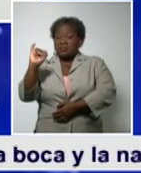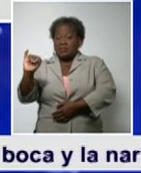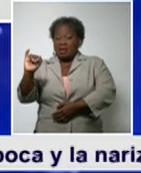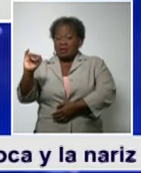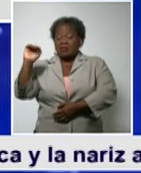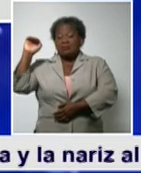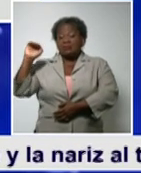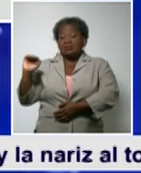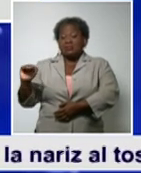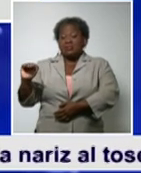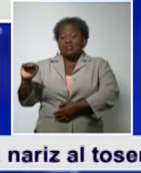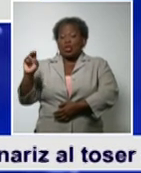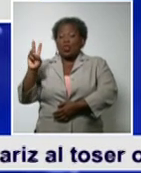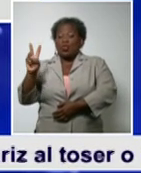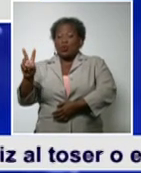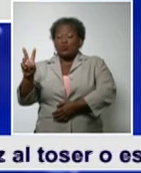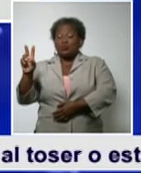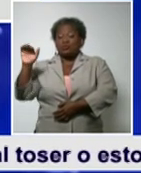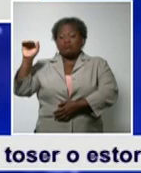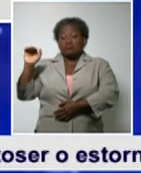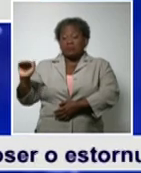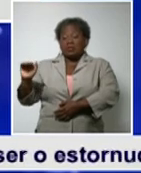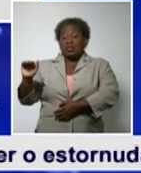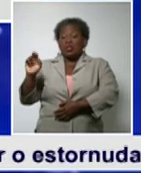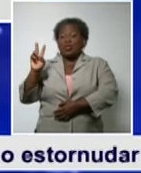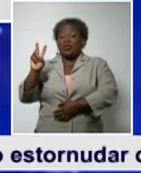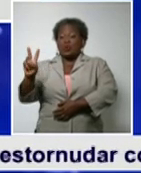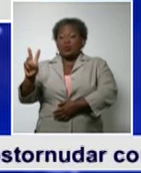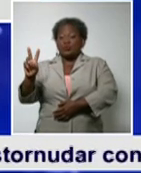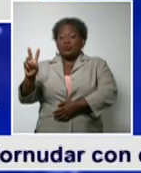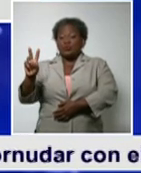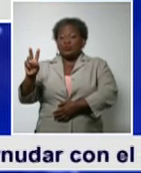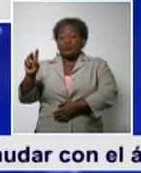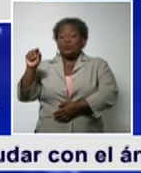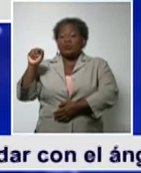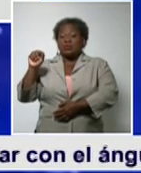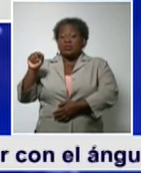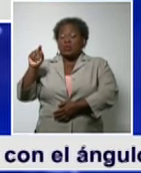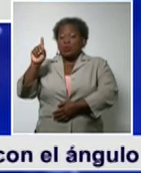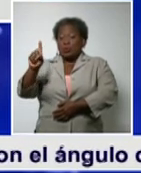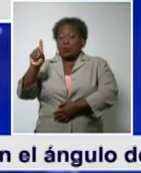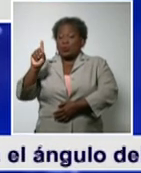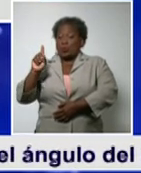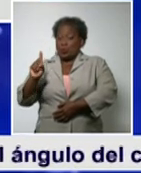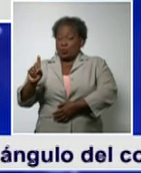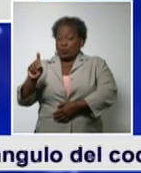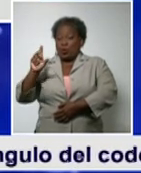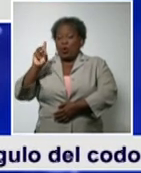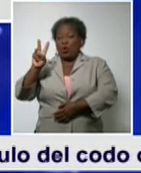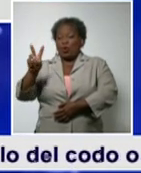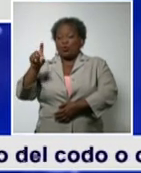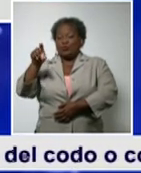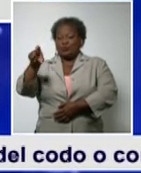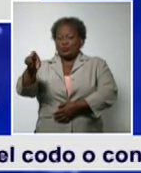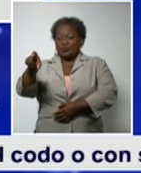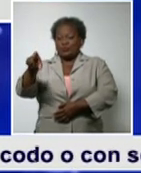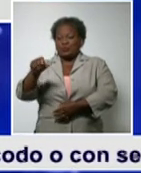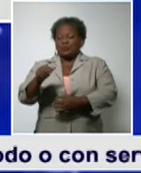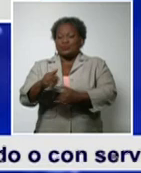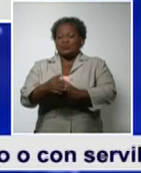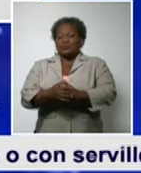2, Antillas, Báguano y Jibara, con un caso autóctono cada